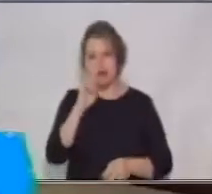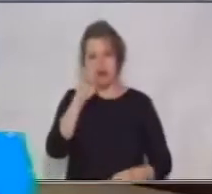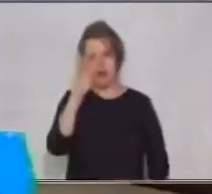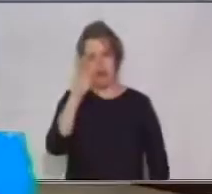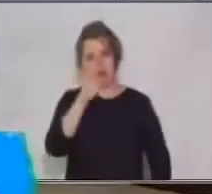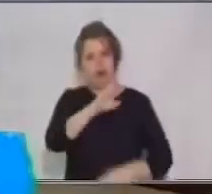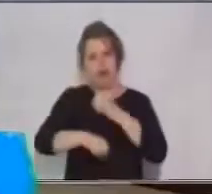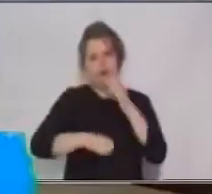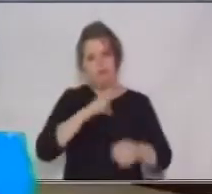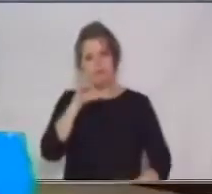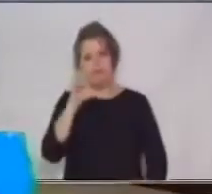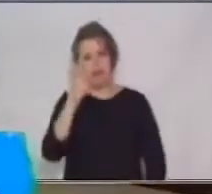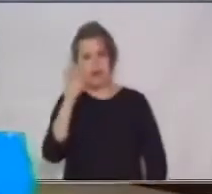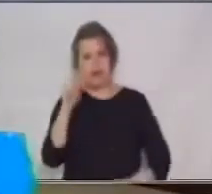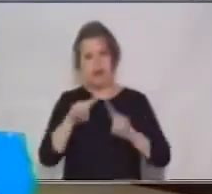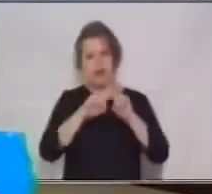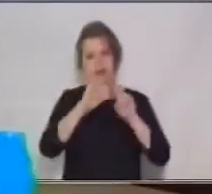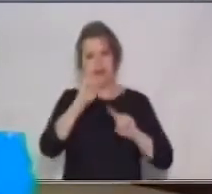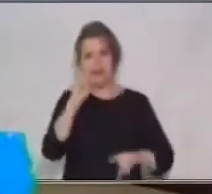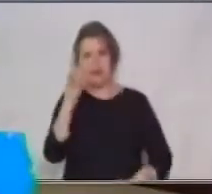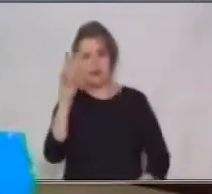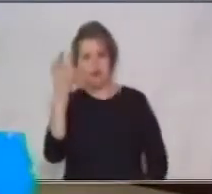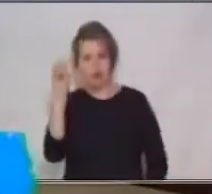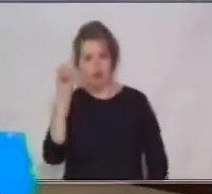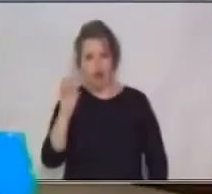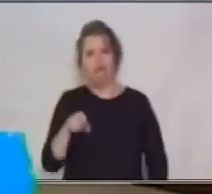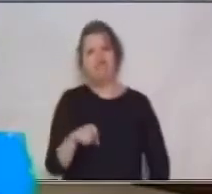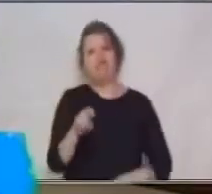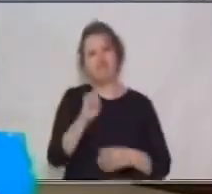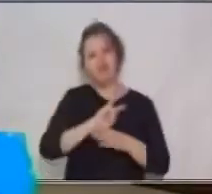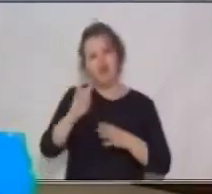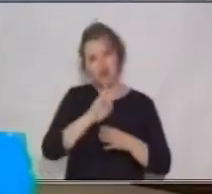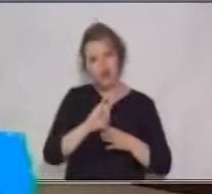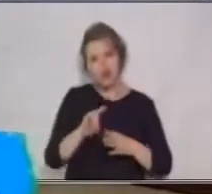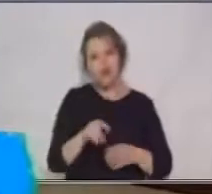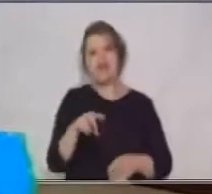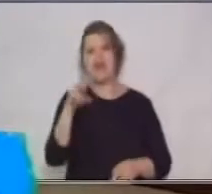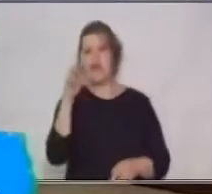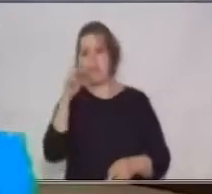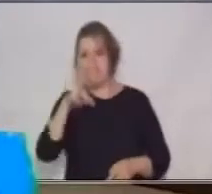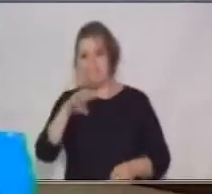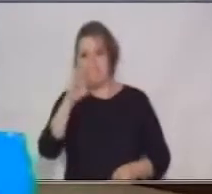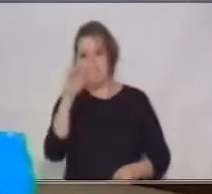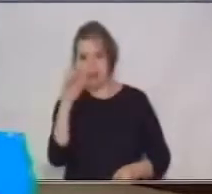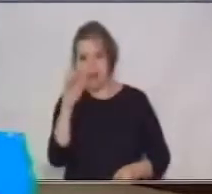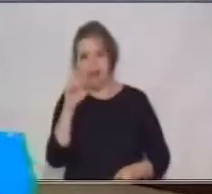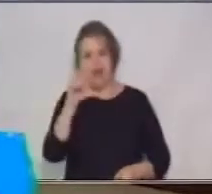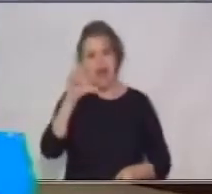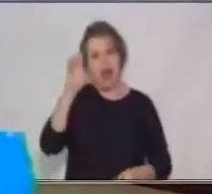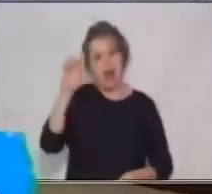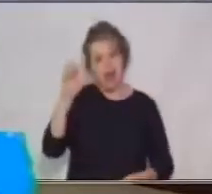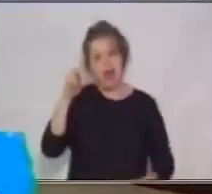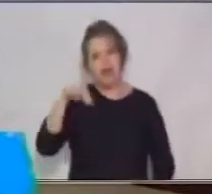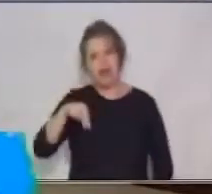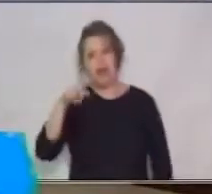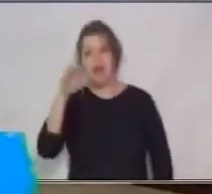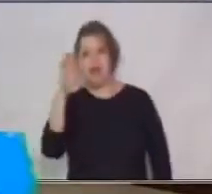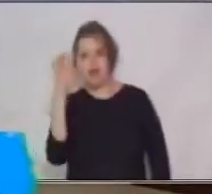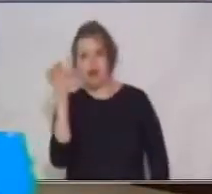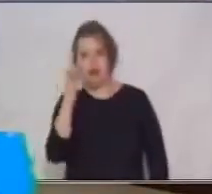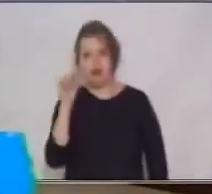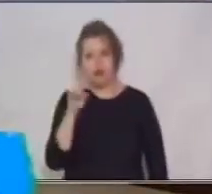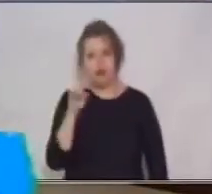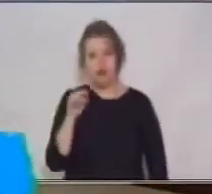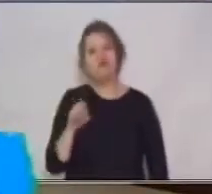estos pronombres. Los vuelvo a repetir, que puede ser me, puede ser te, puede ser nos, puede ser lo, o los también.